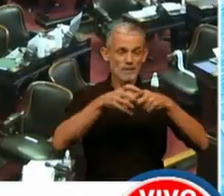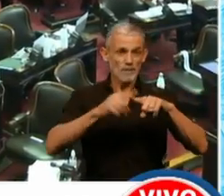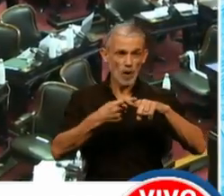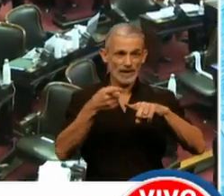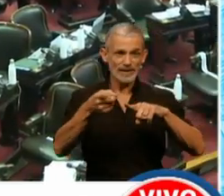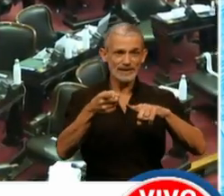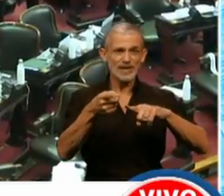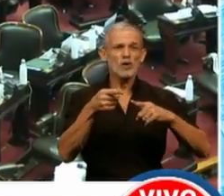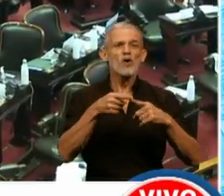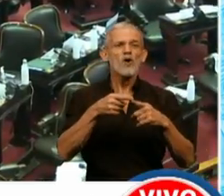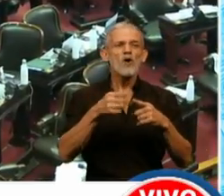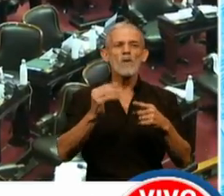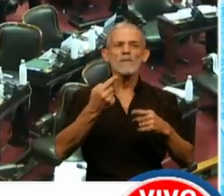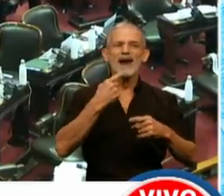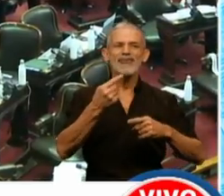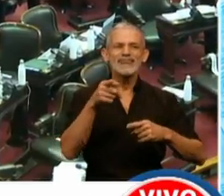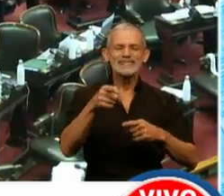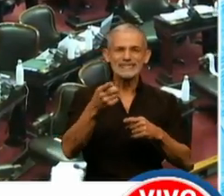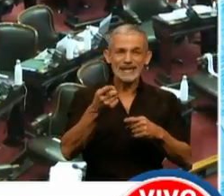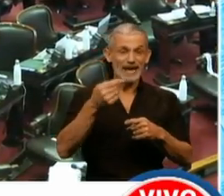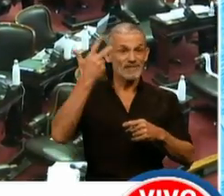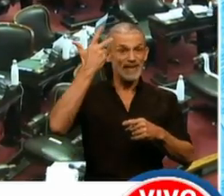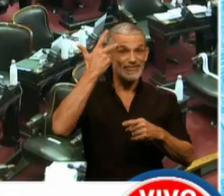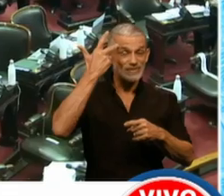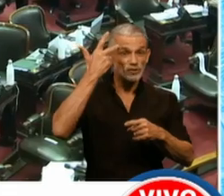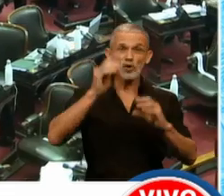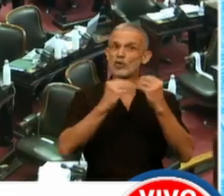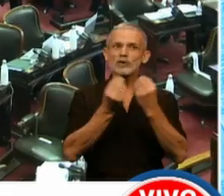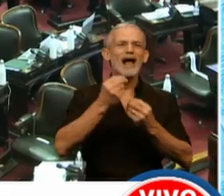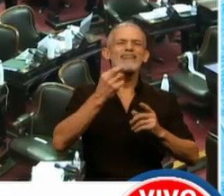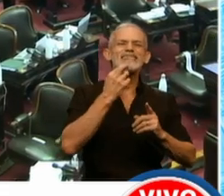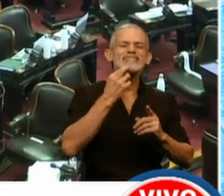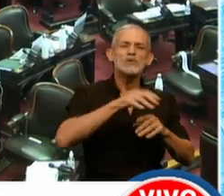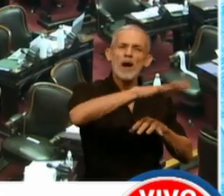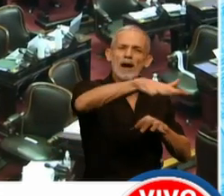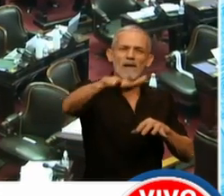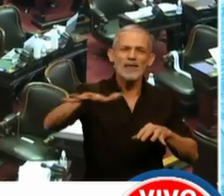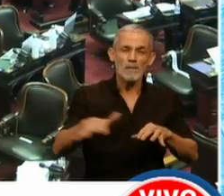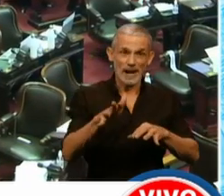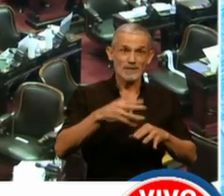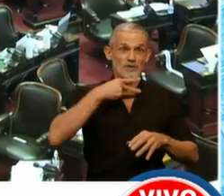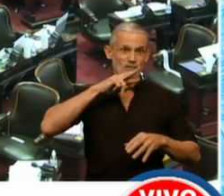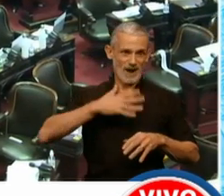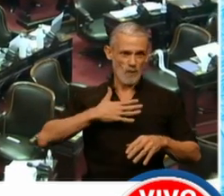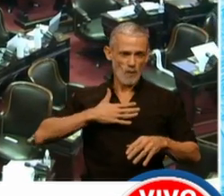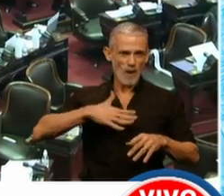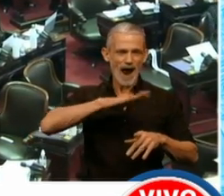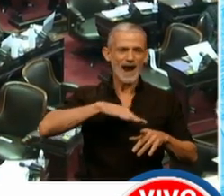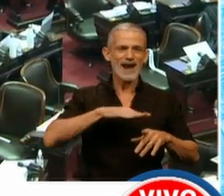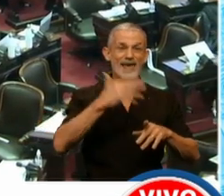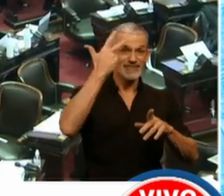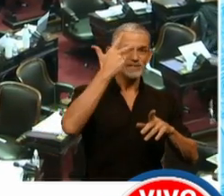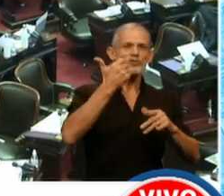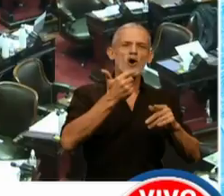y decir que 18 de los 19 departamentos que tiene san juan van a